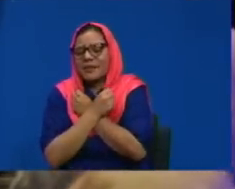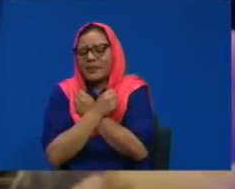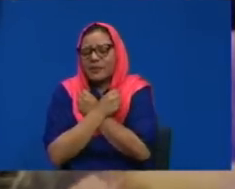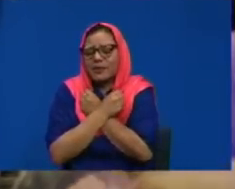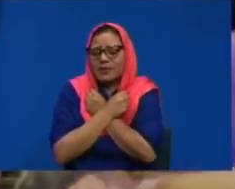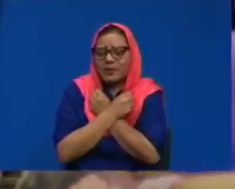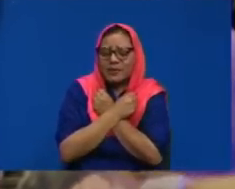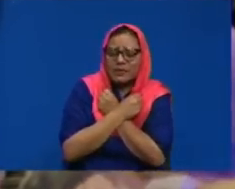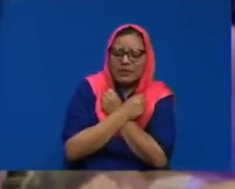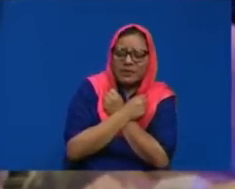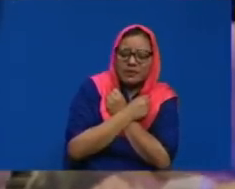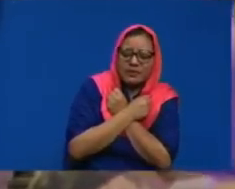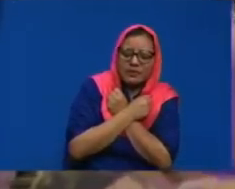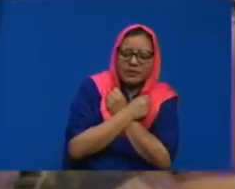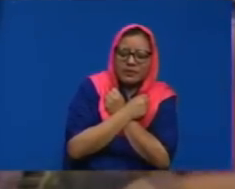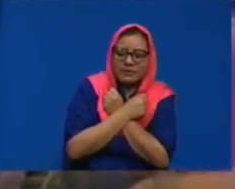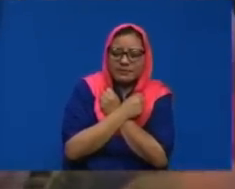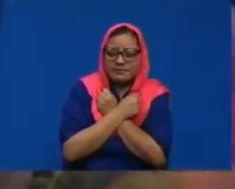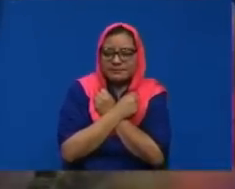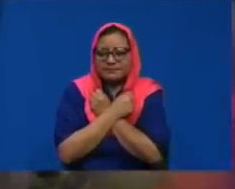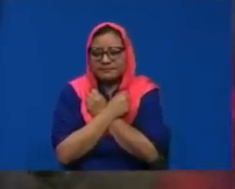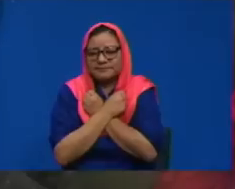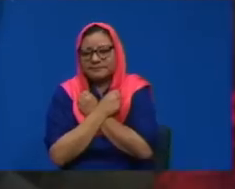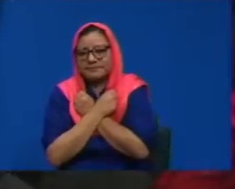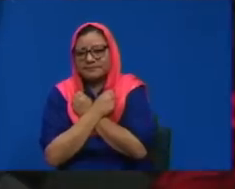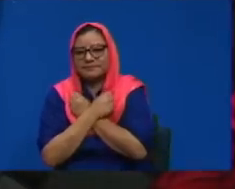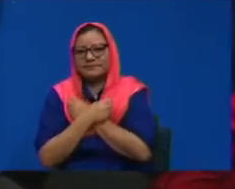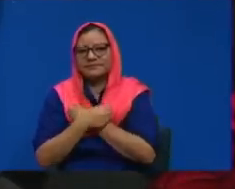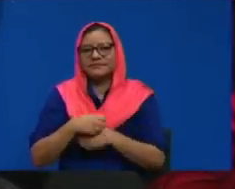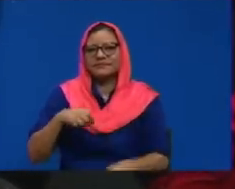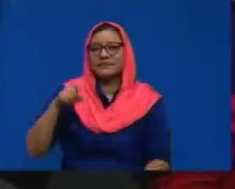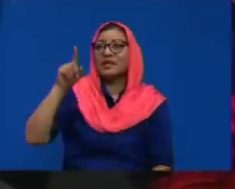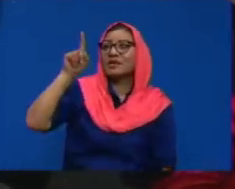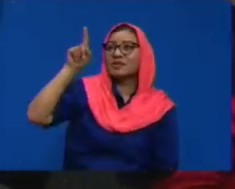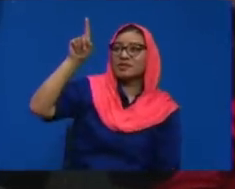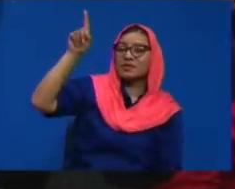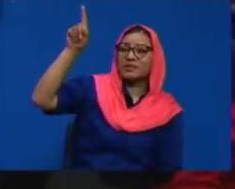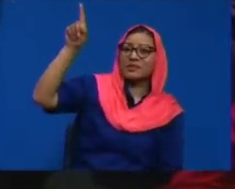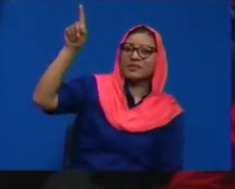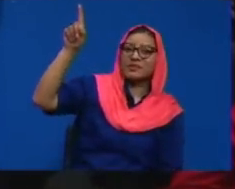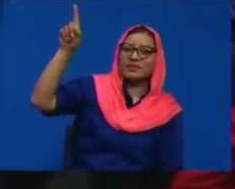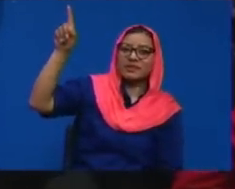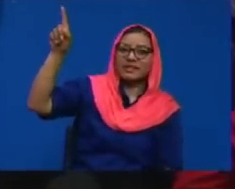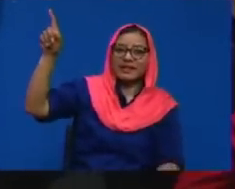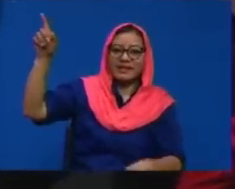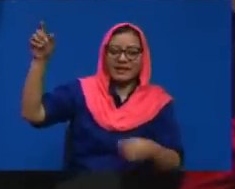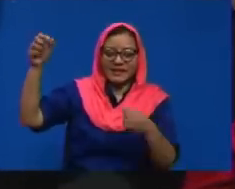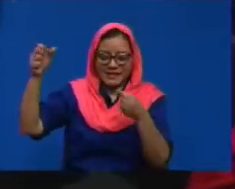Yo